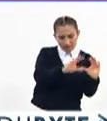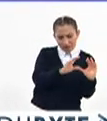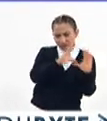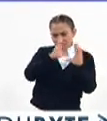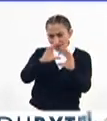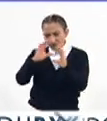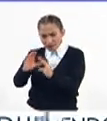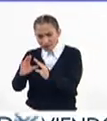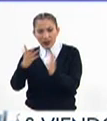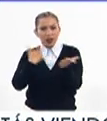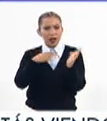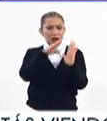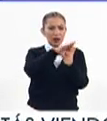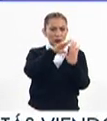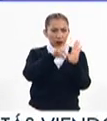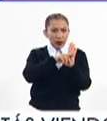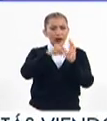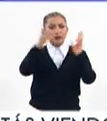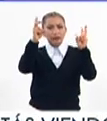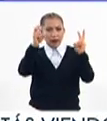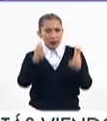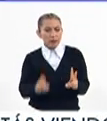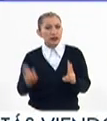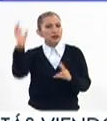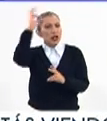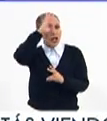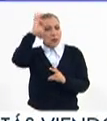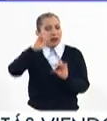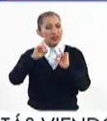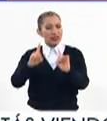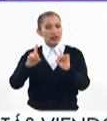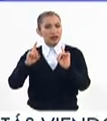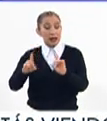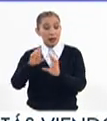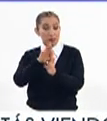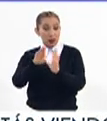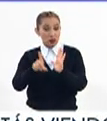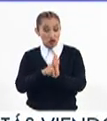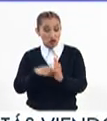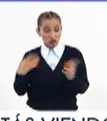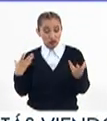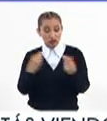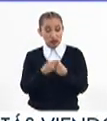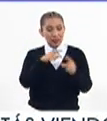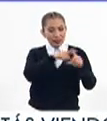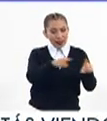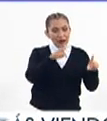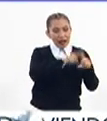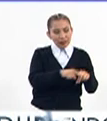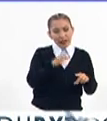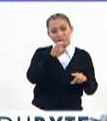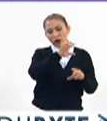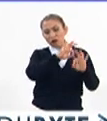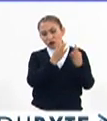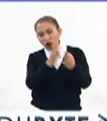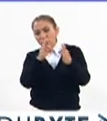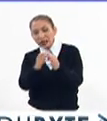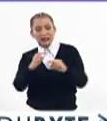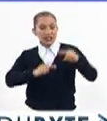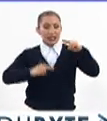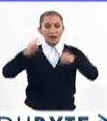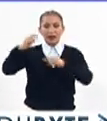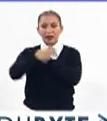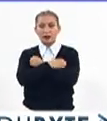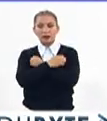pedagógicos, curriculares, filosóficos, didácticos y metodológicos entre los distintos tipos y